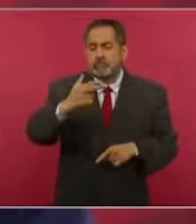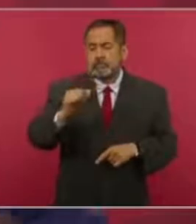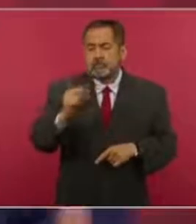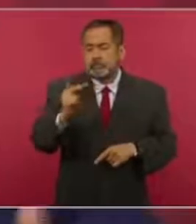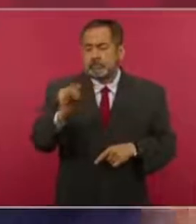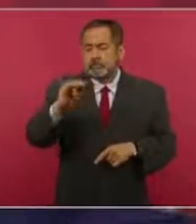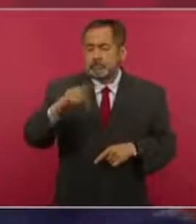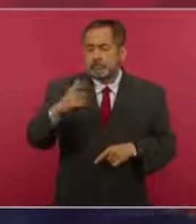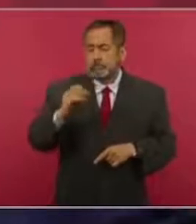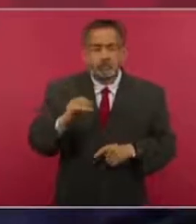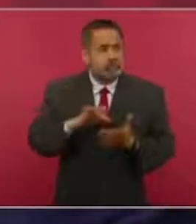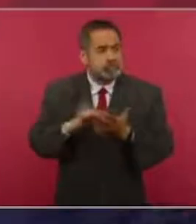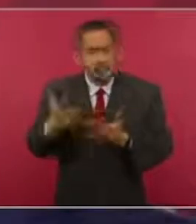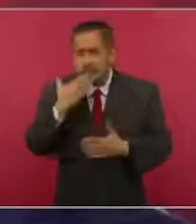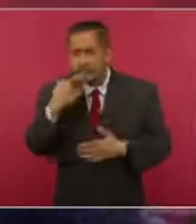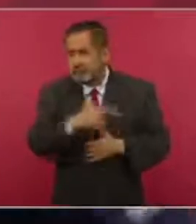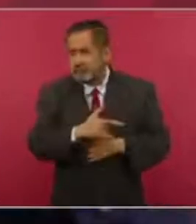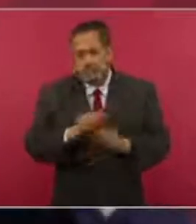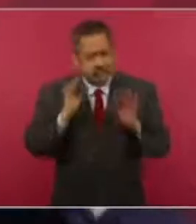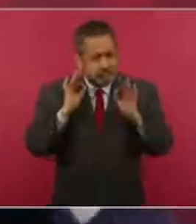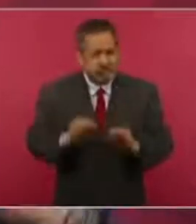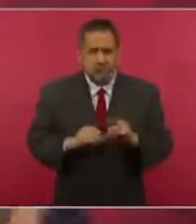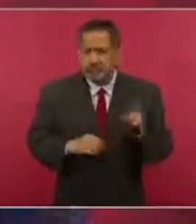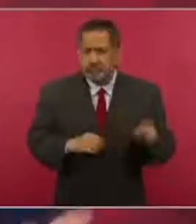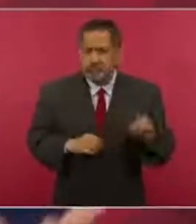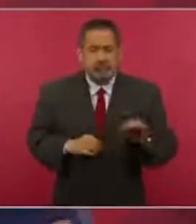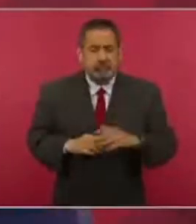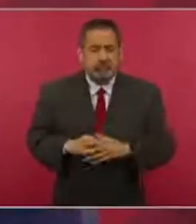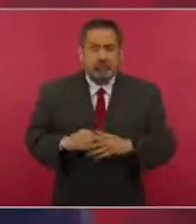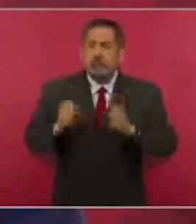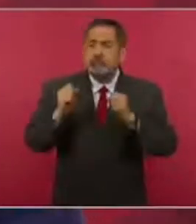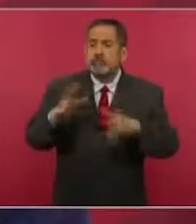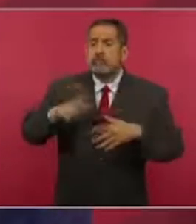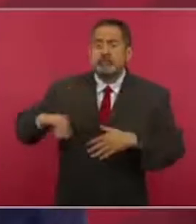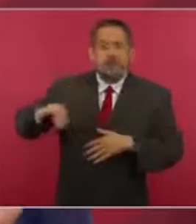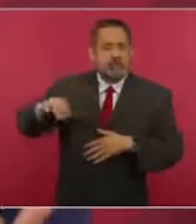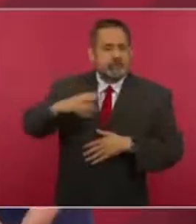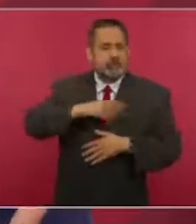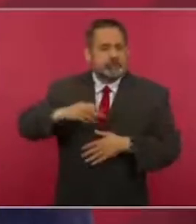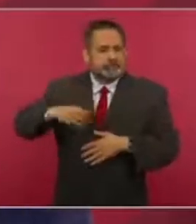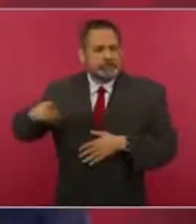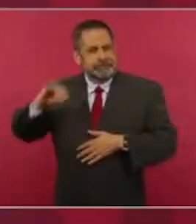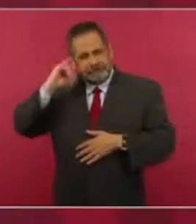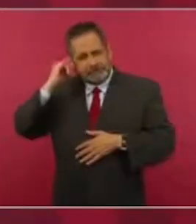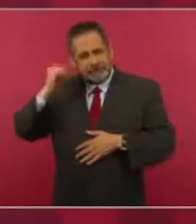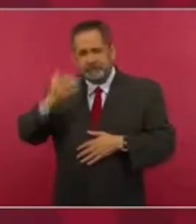Si no fuese por Chapingo, muchos hijos de campesinos no podrían estudiar.